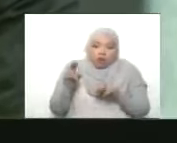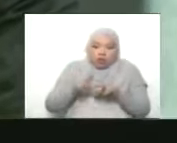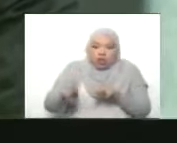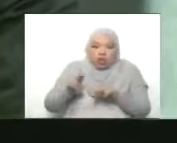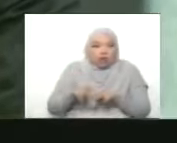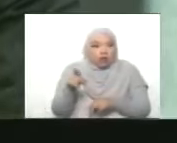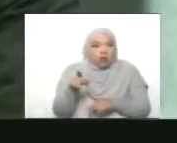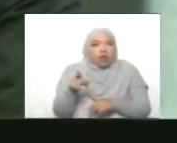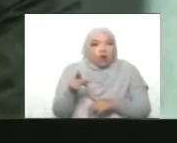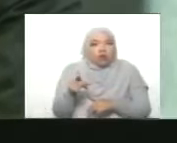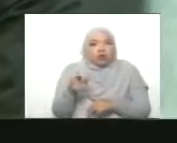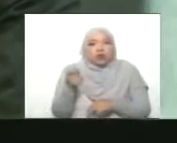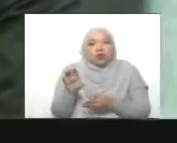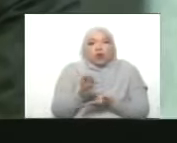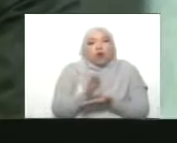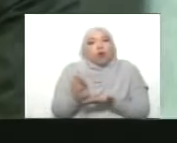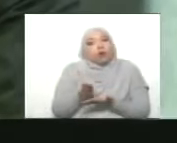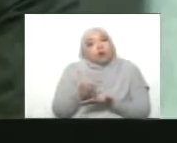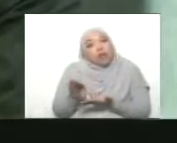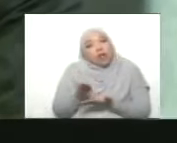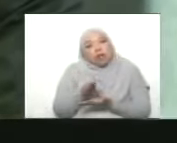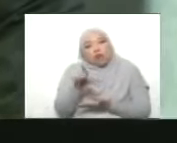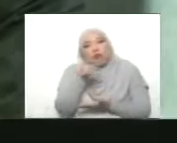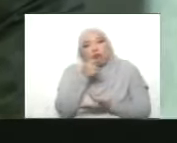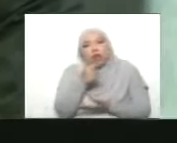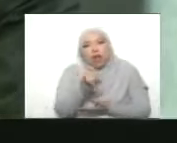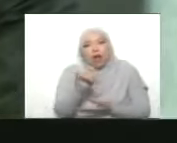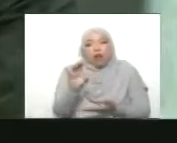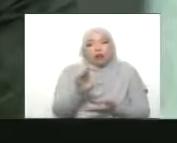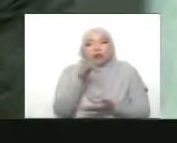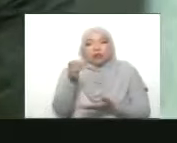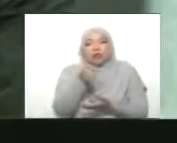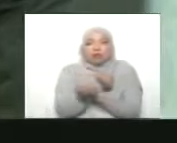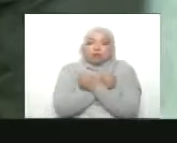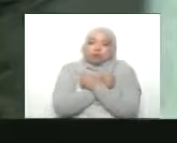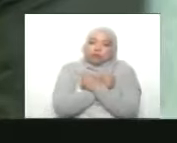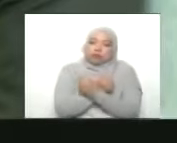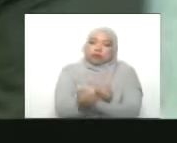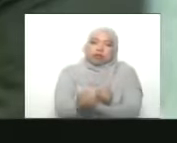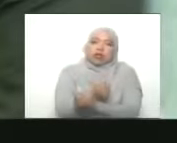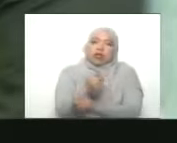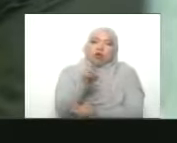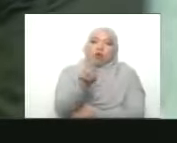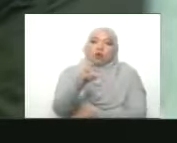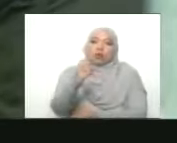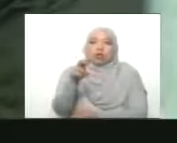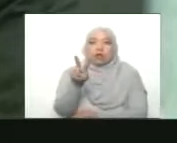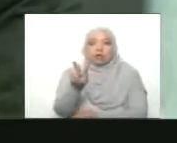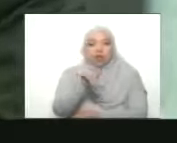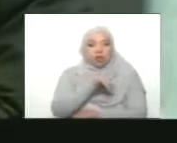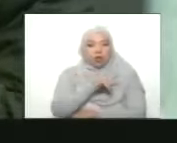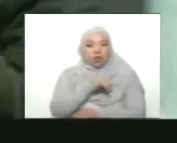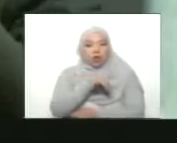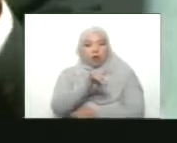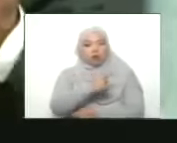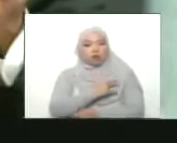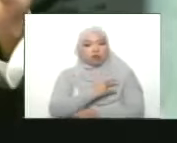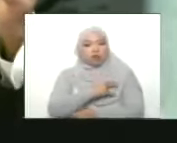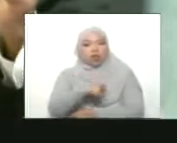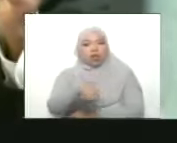recordamos mucho en los conciertos y en el Aula Magna de la Universidad Central de Venezuela, acá en